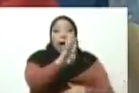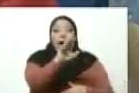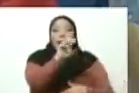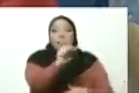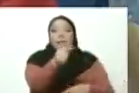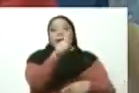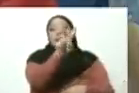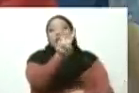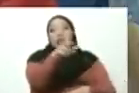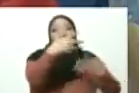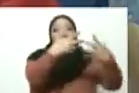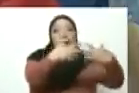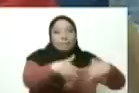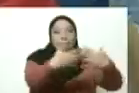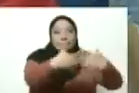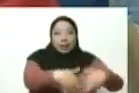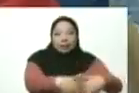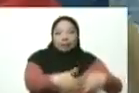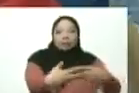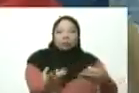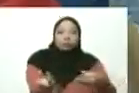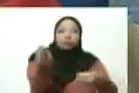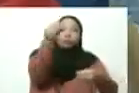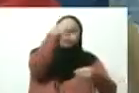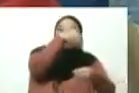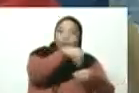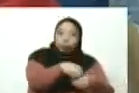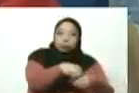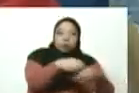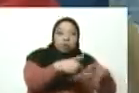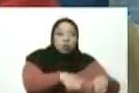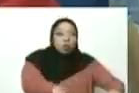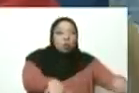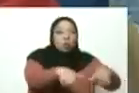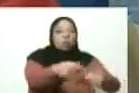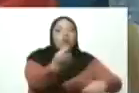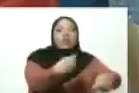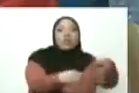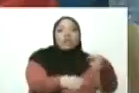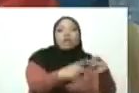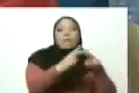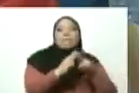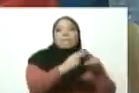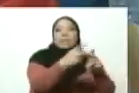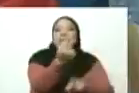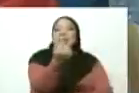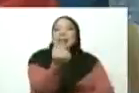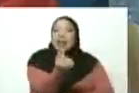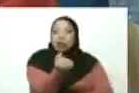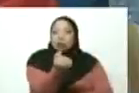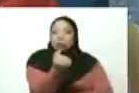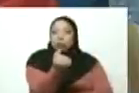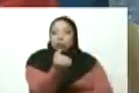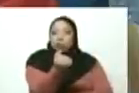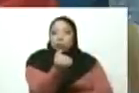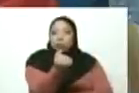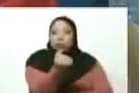empresas que integraban este consorcio financiero me refiero a